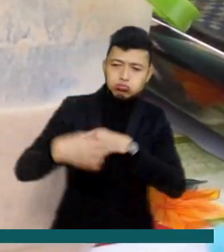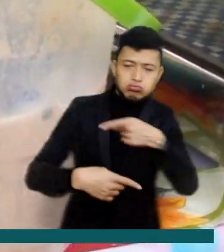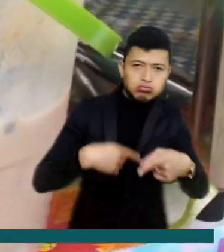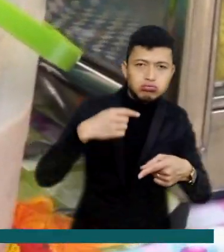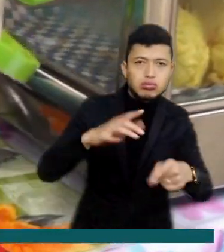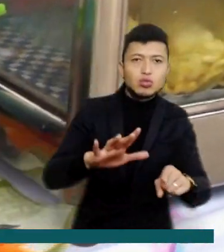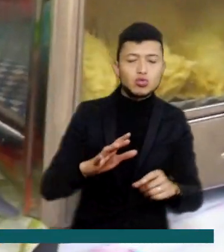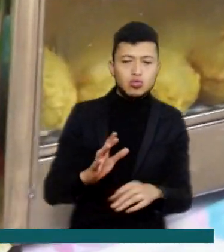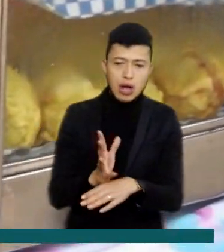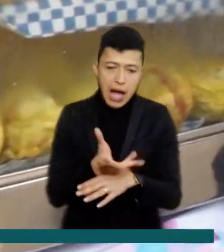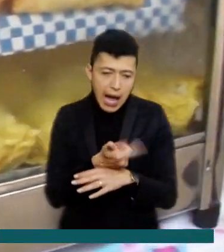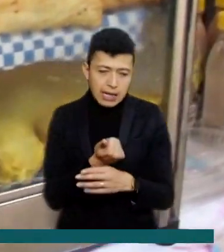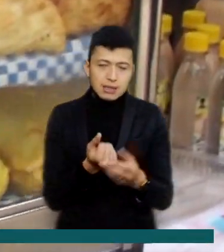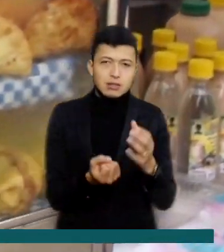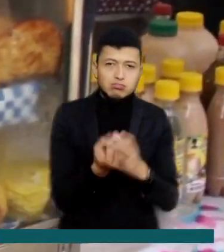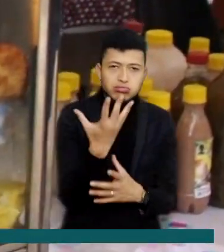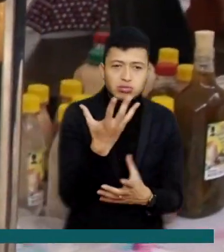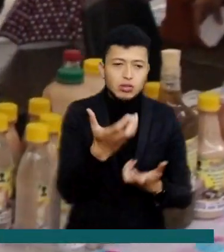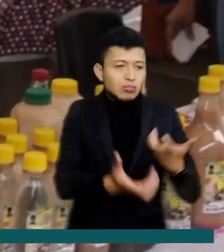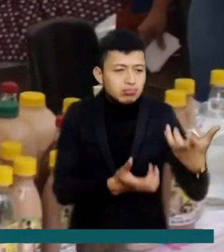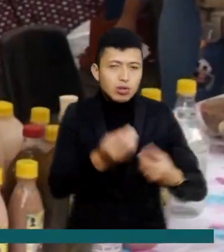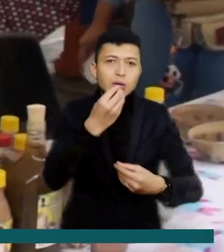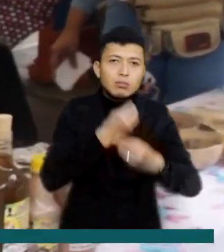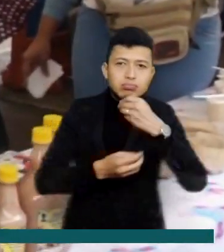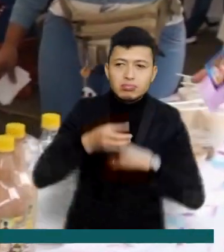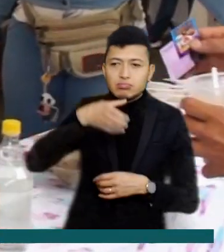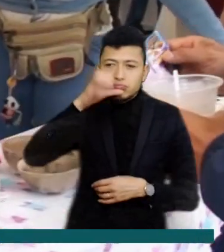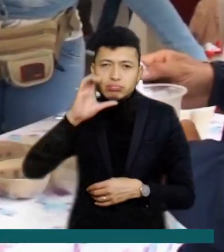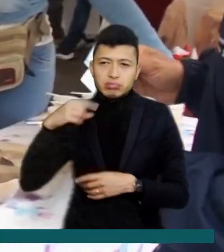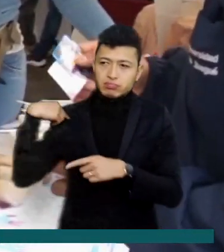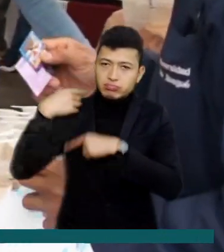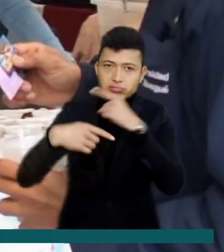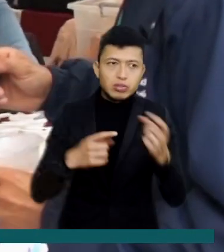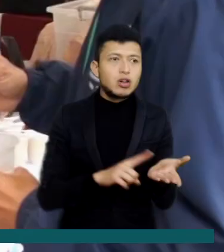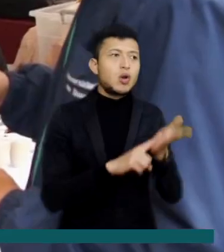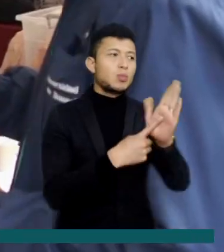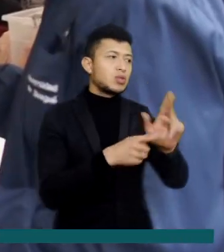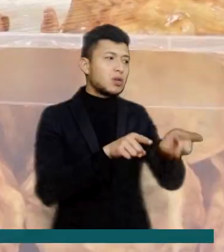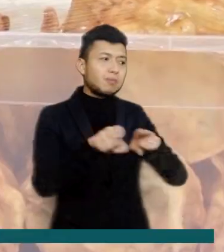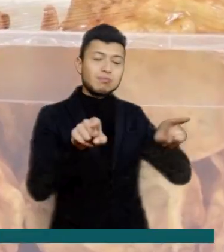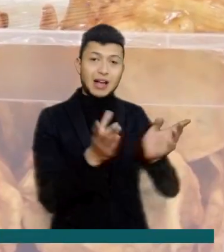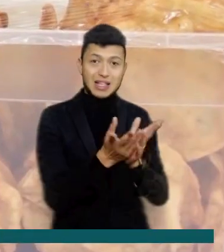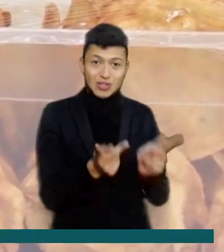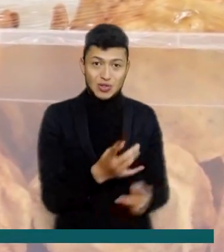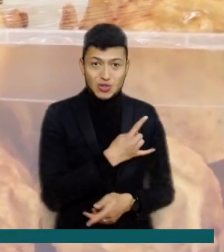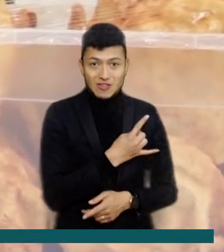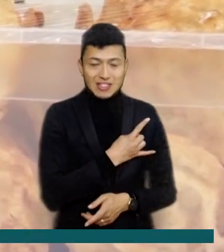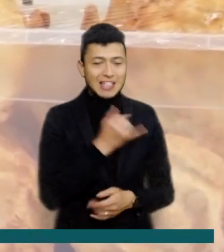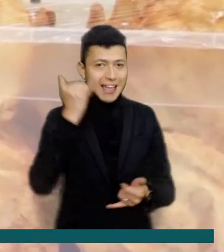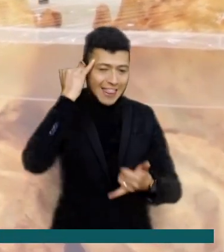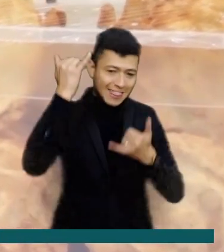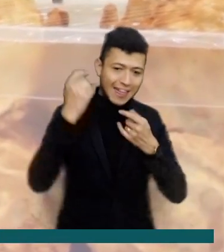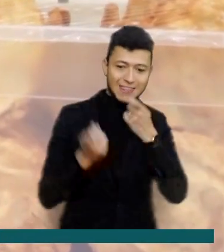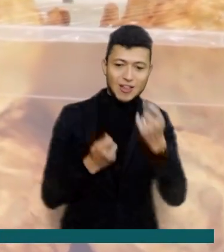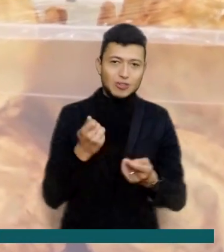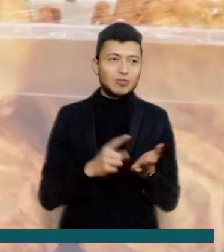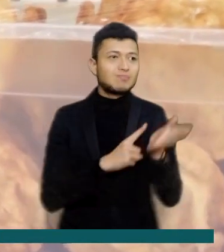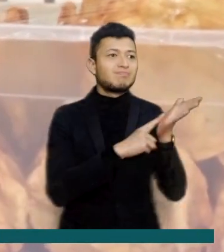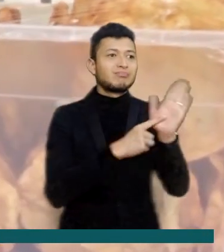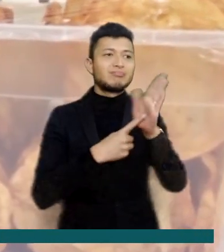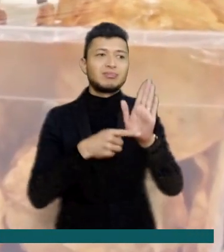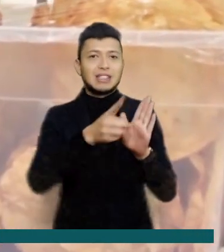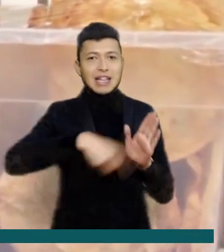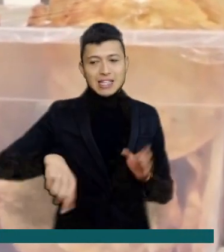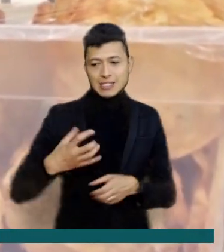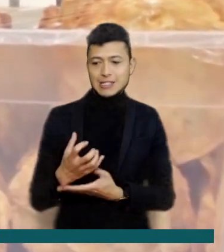ancestrales, artesanías y las comidas del Pacífico, mostrando a los estudiantes universitarios sus ideas de emprendimiento